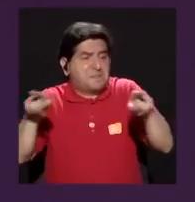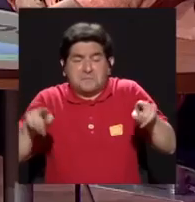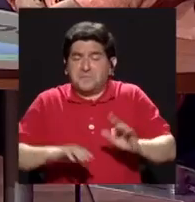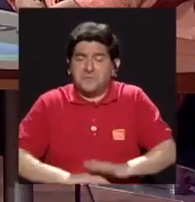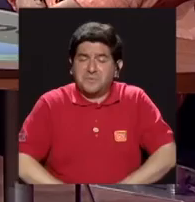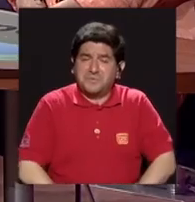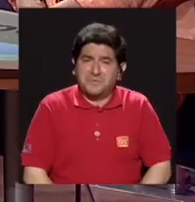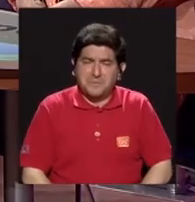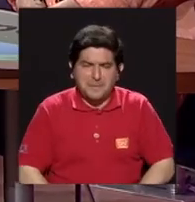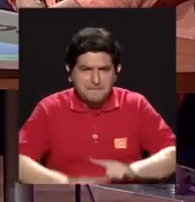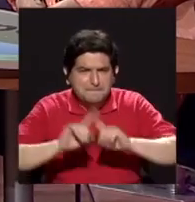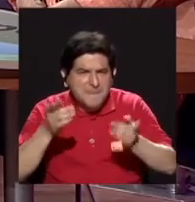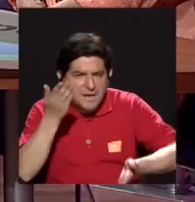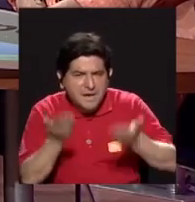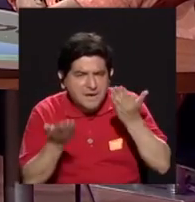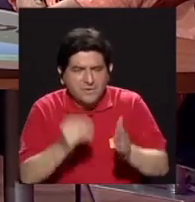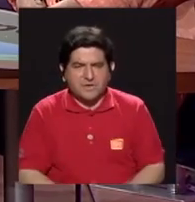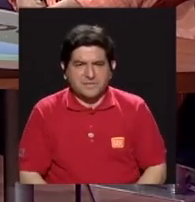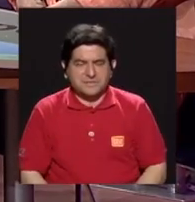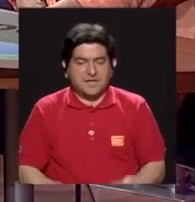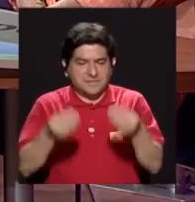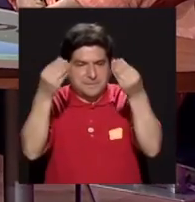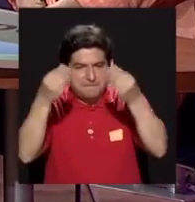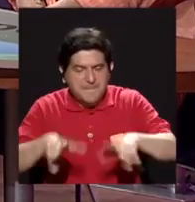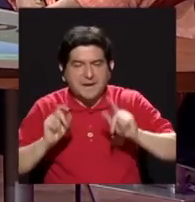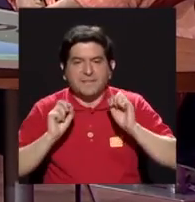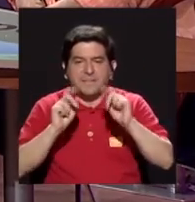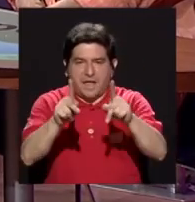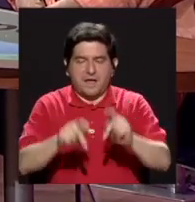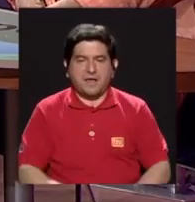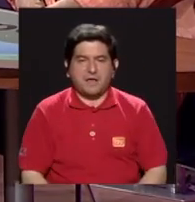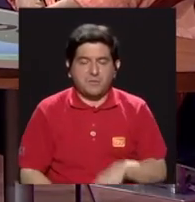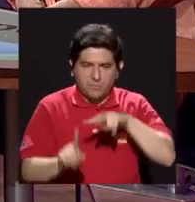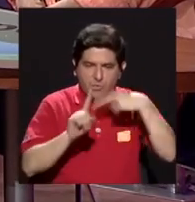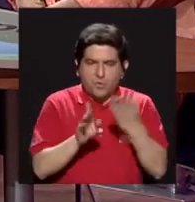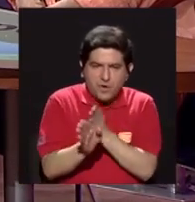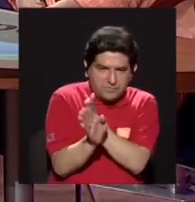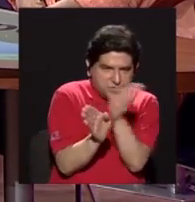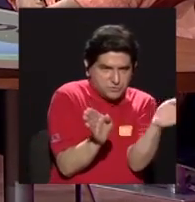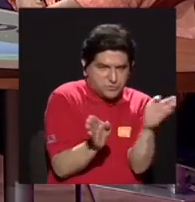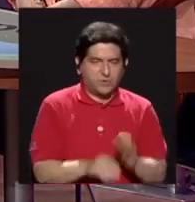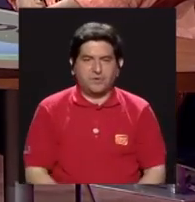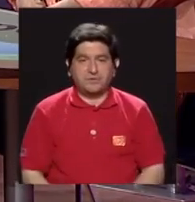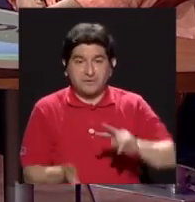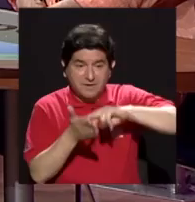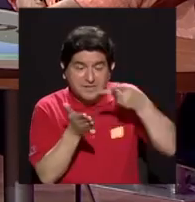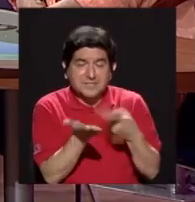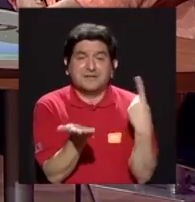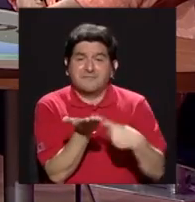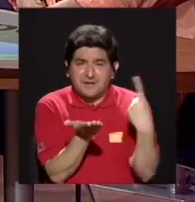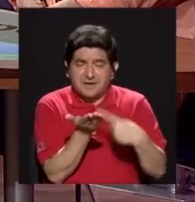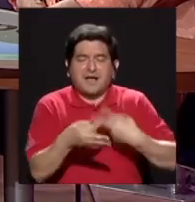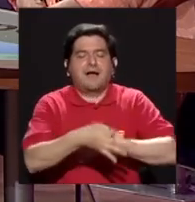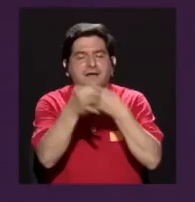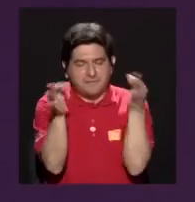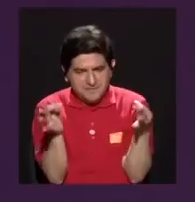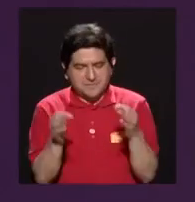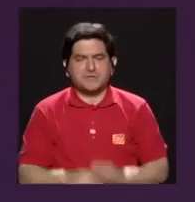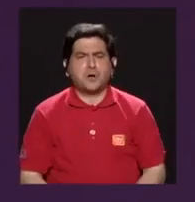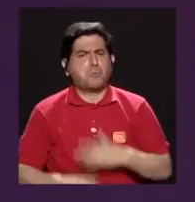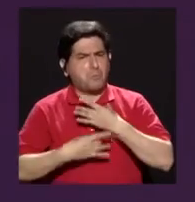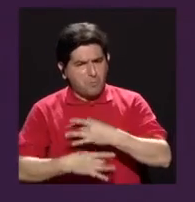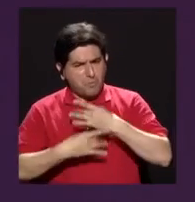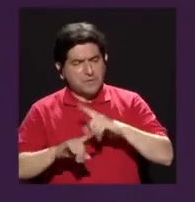pero de alguna manera es cómo pierden oportunidades por esta visión sesgada y vamos generando esas discusiones en los talleres que son muy interesantes